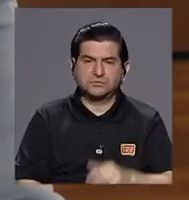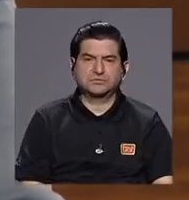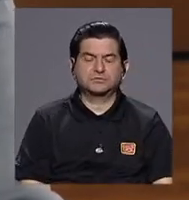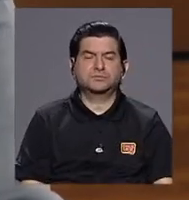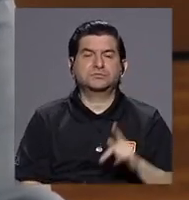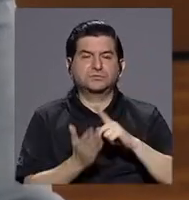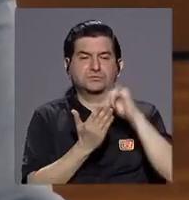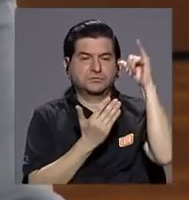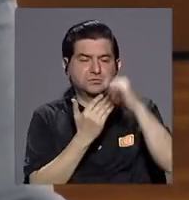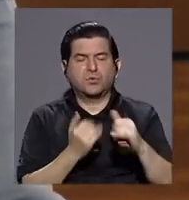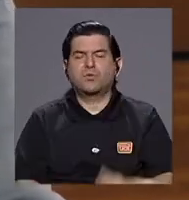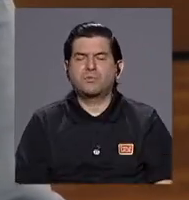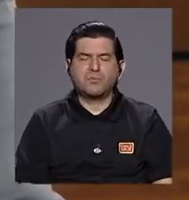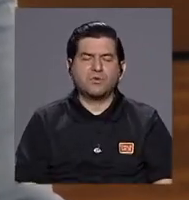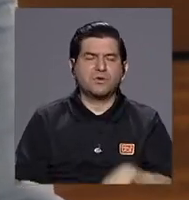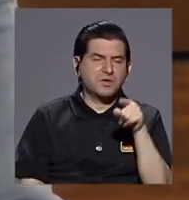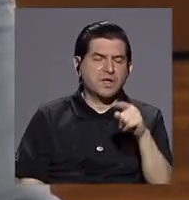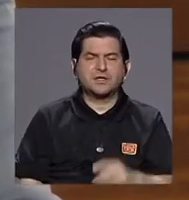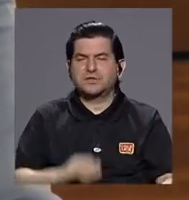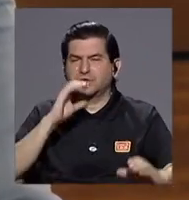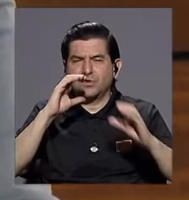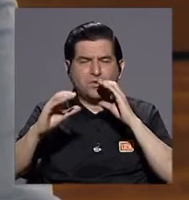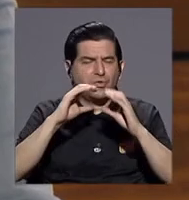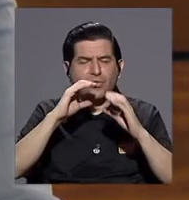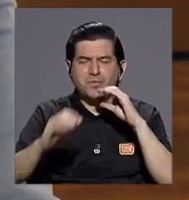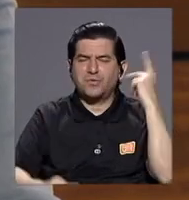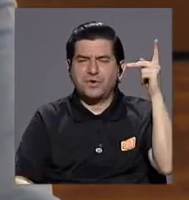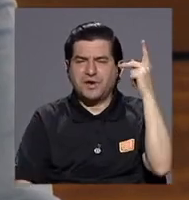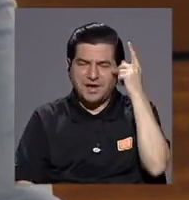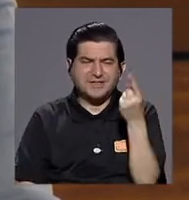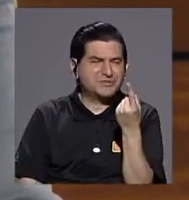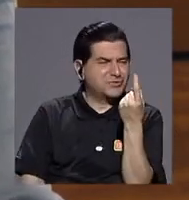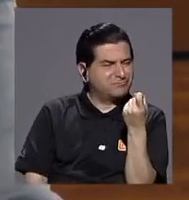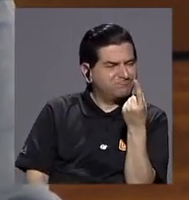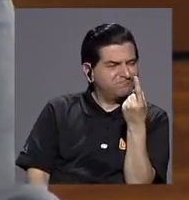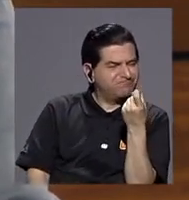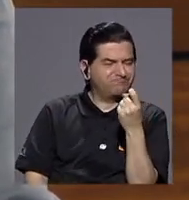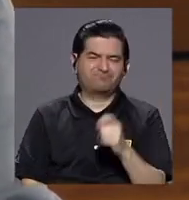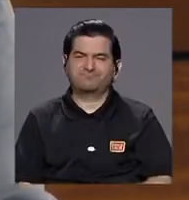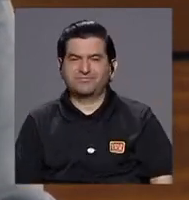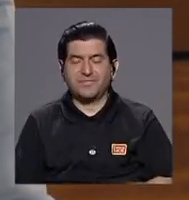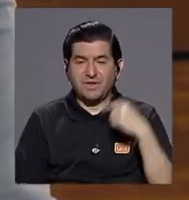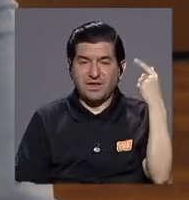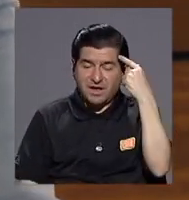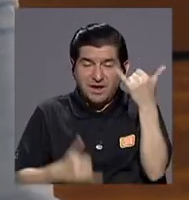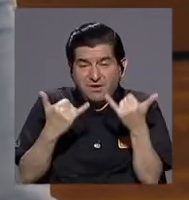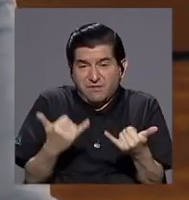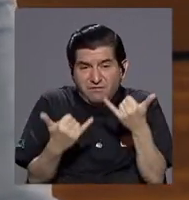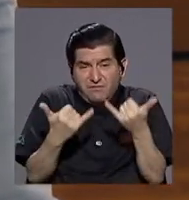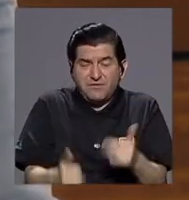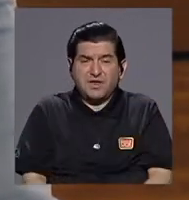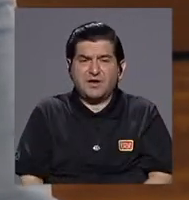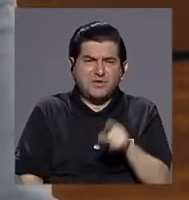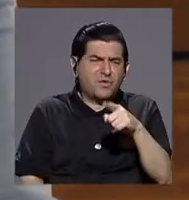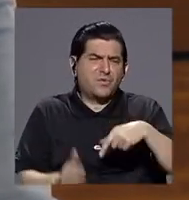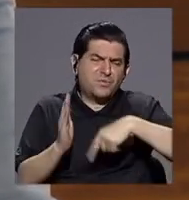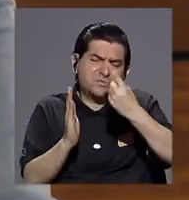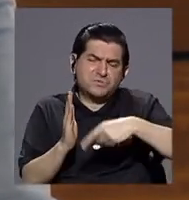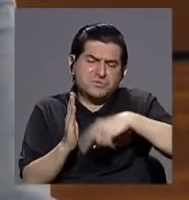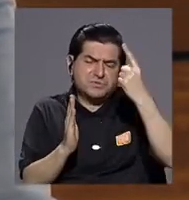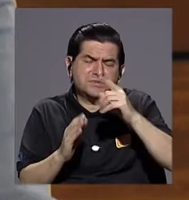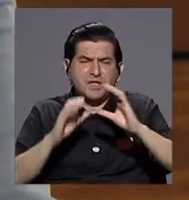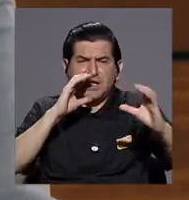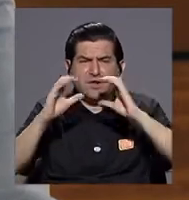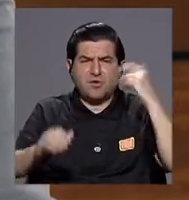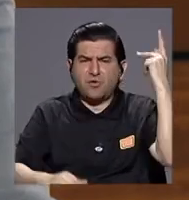un proyecto deficitario en su comunicación política del gobierno de turno. ¿Cómo calificaría la